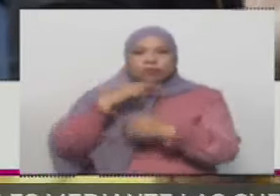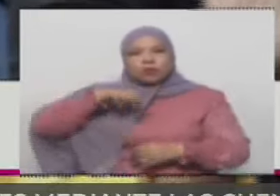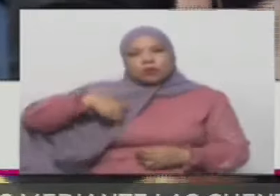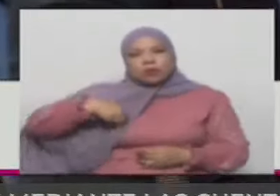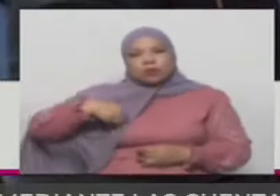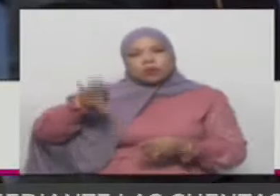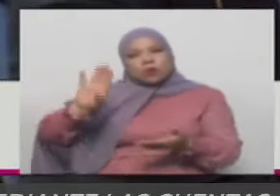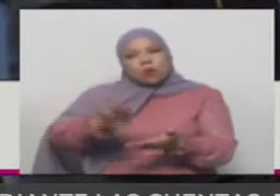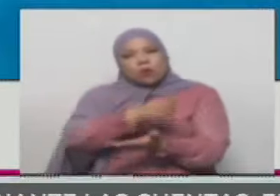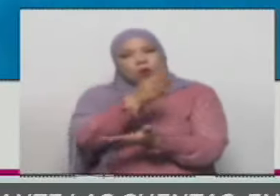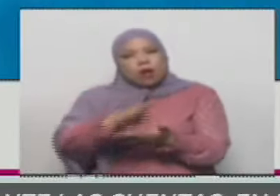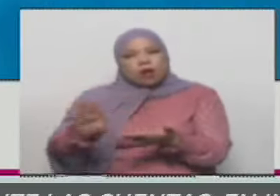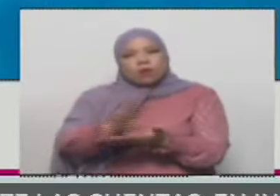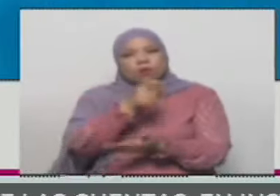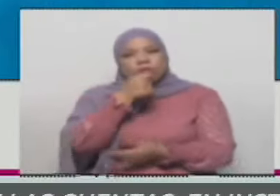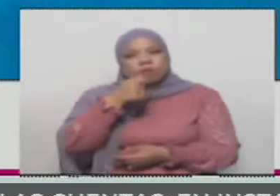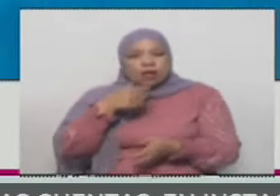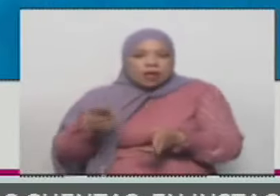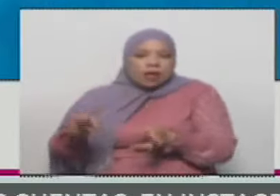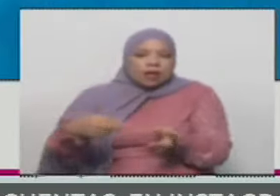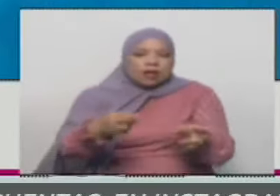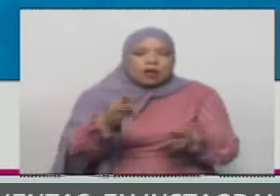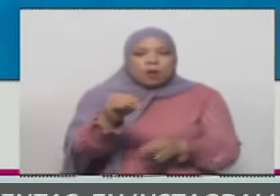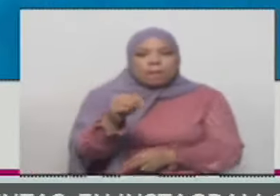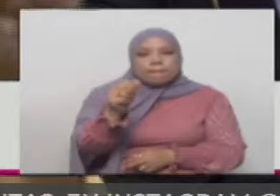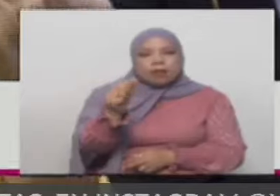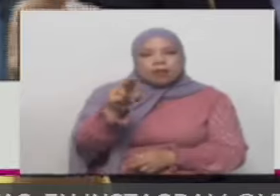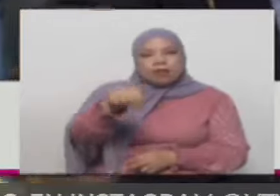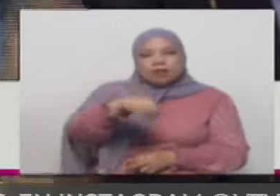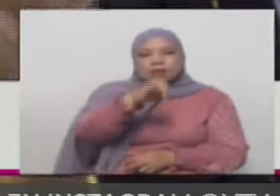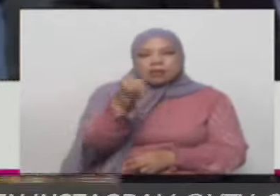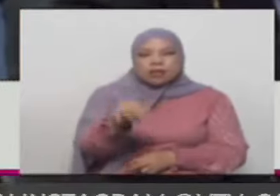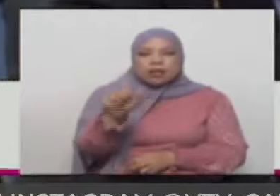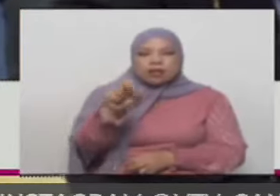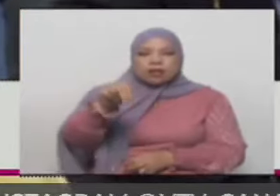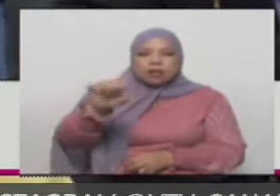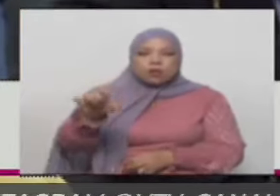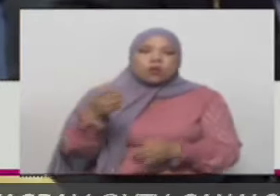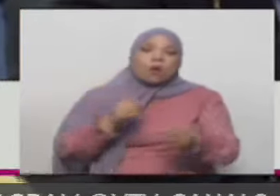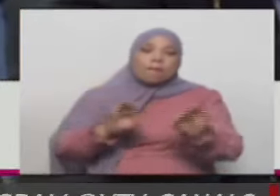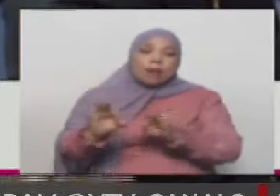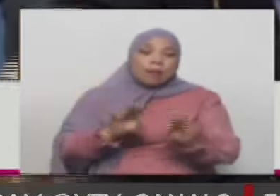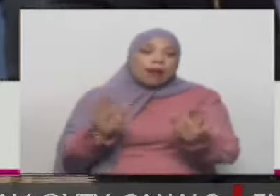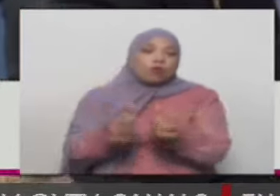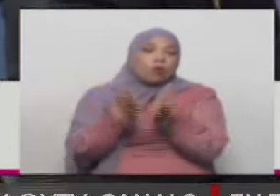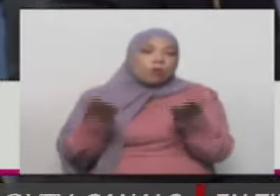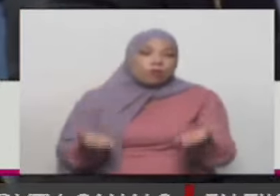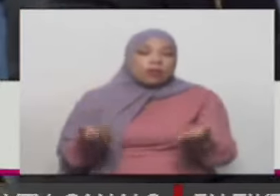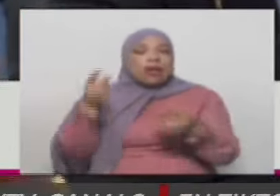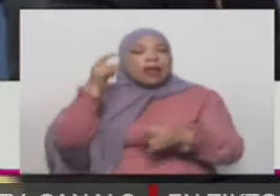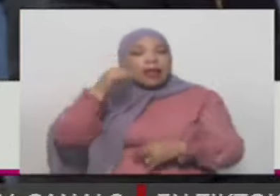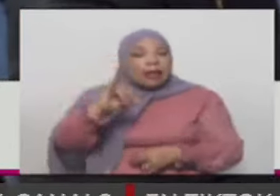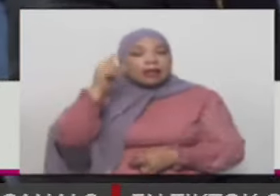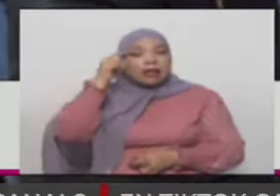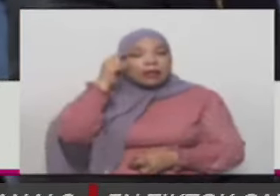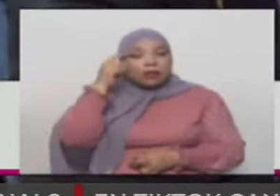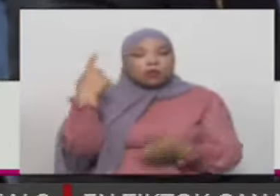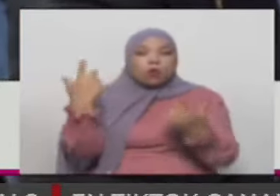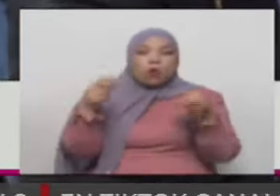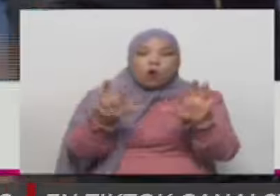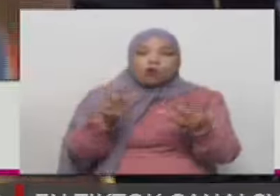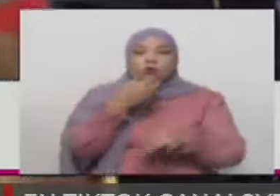nuestro canto del río Manzanares. Y entonces en Cumaná nos estamos preparando para celebrar este 8